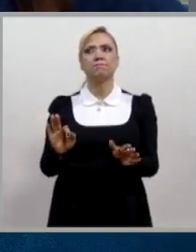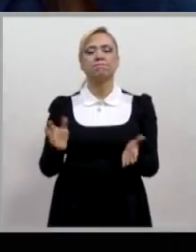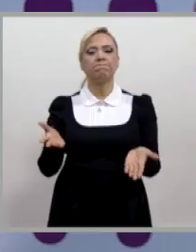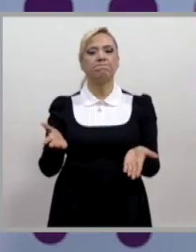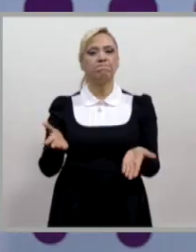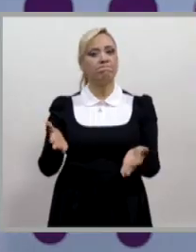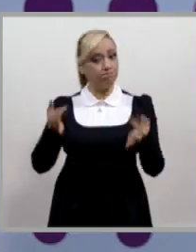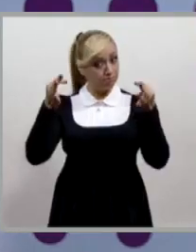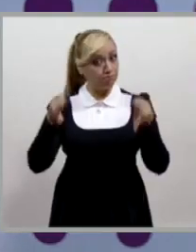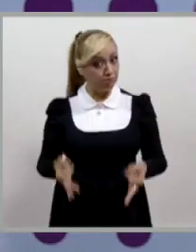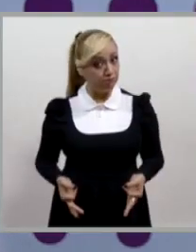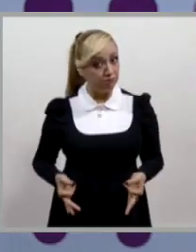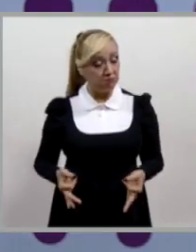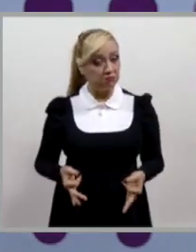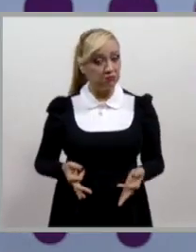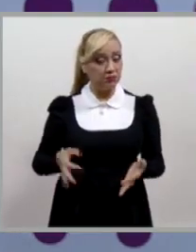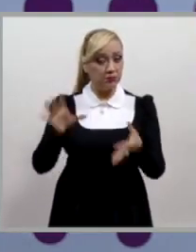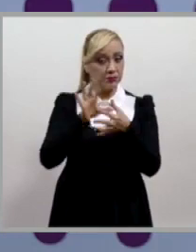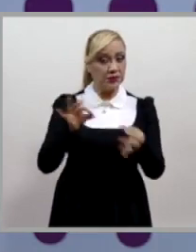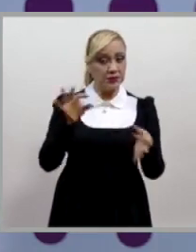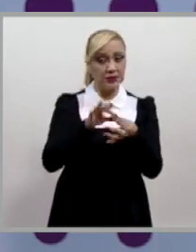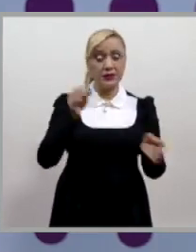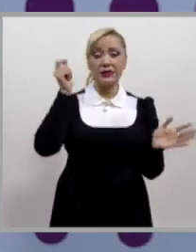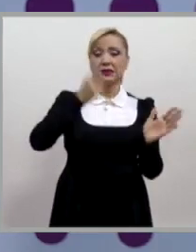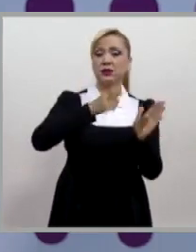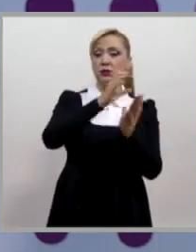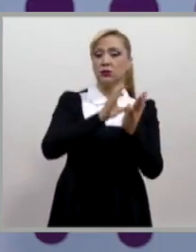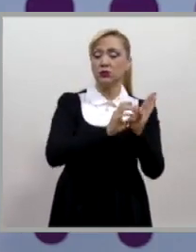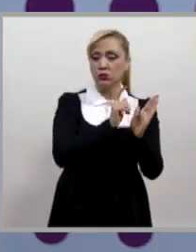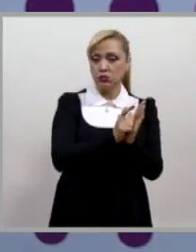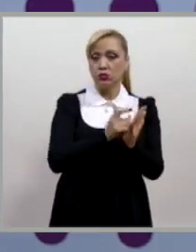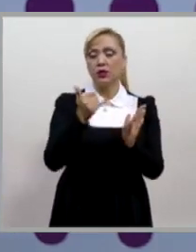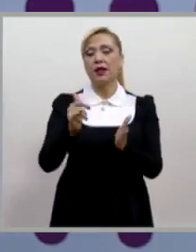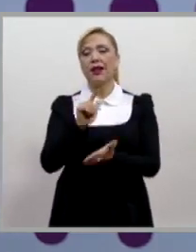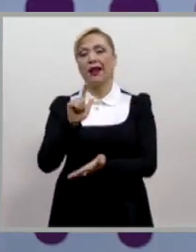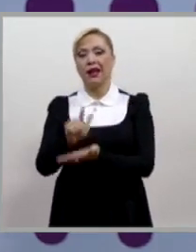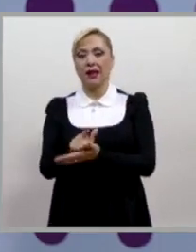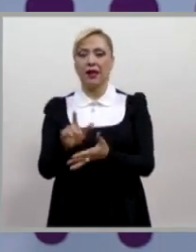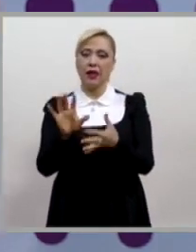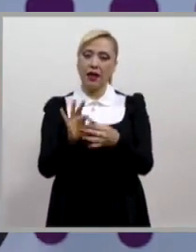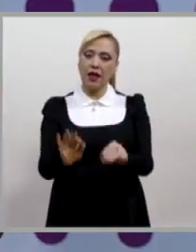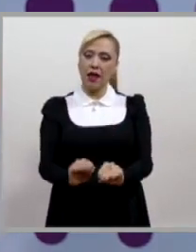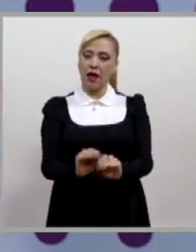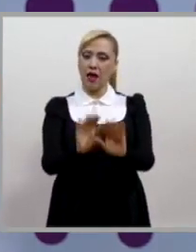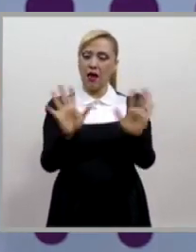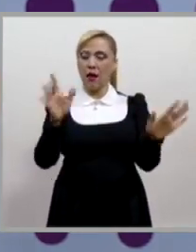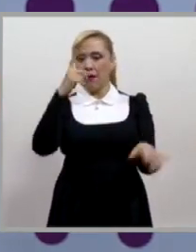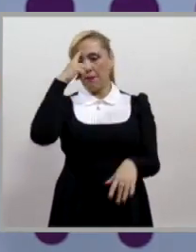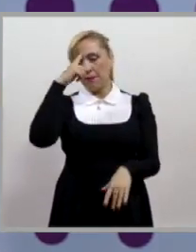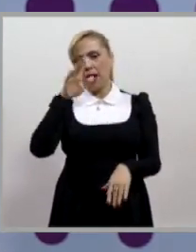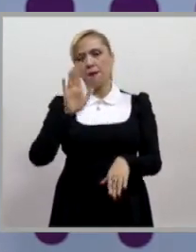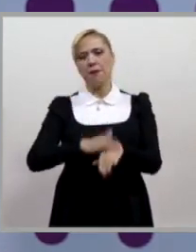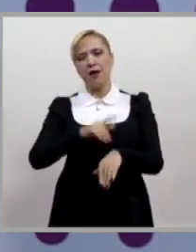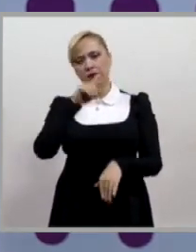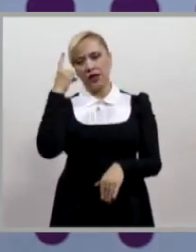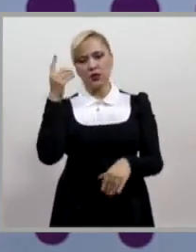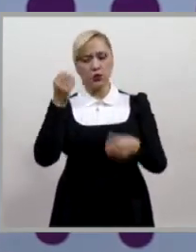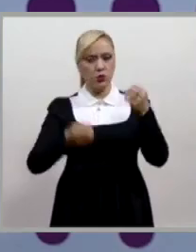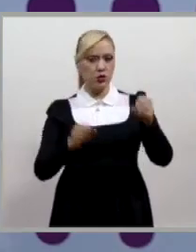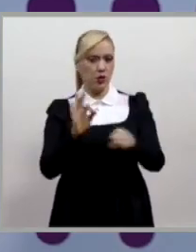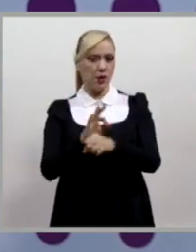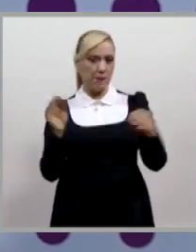manera legítima a interpretar las normas constitucionales y legales que tenemos de manera amplia para flexibilizar, por ejemplo, el juicio de amparo,